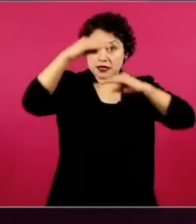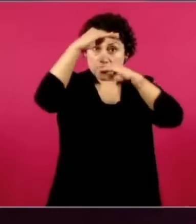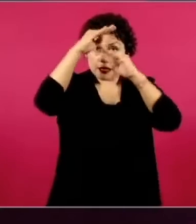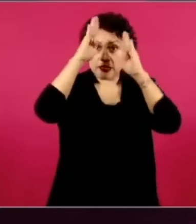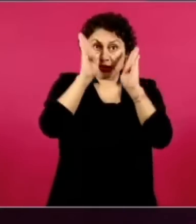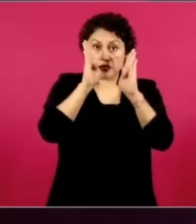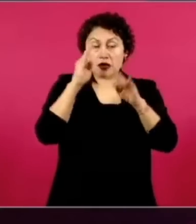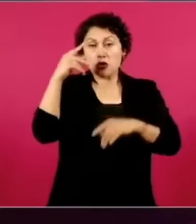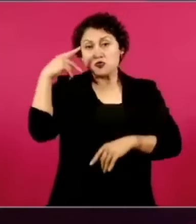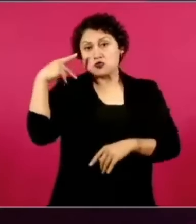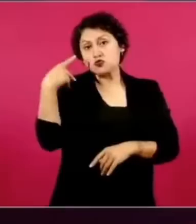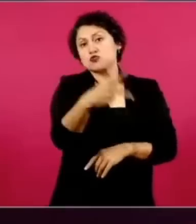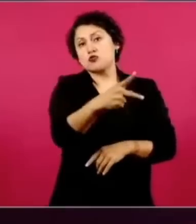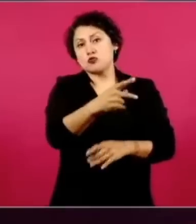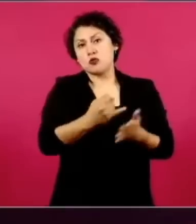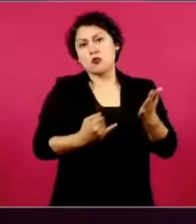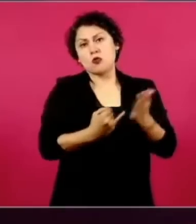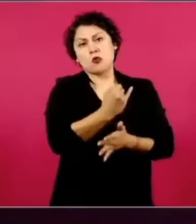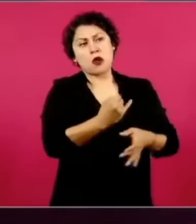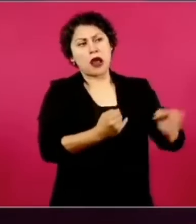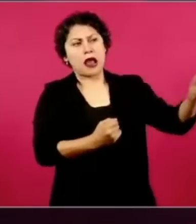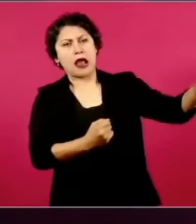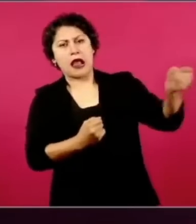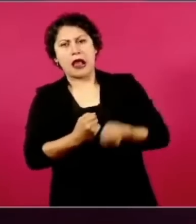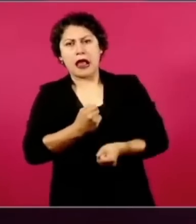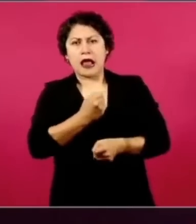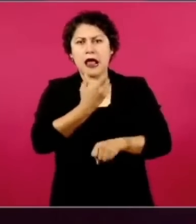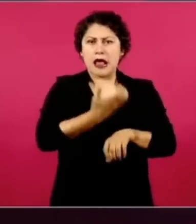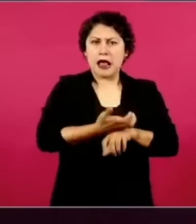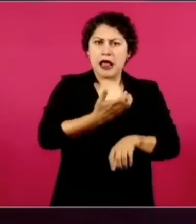a traer a Santana,